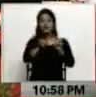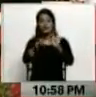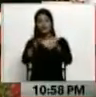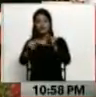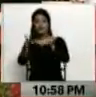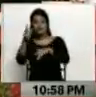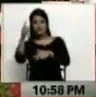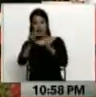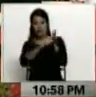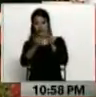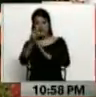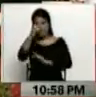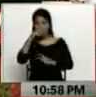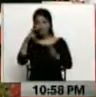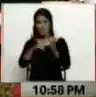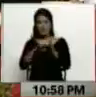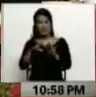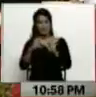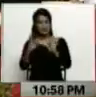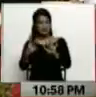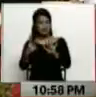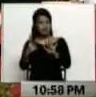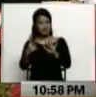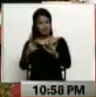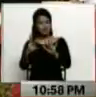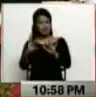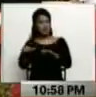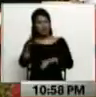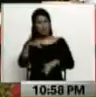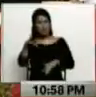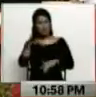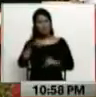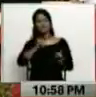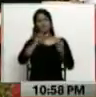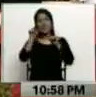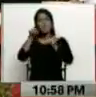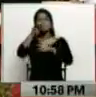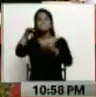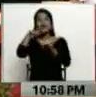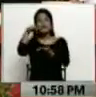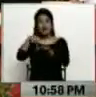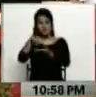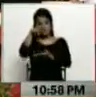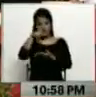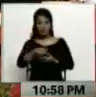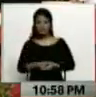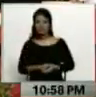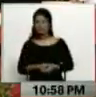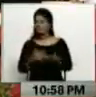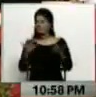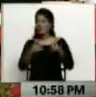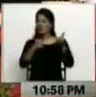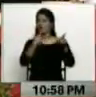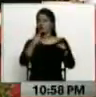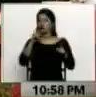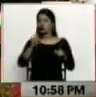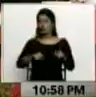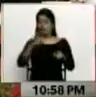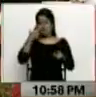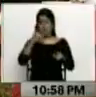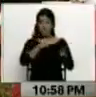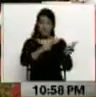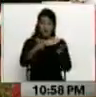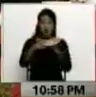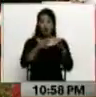abril buena fecha del 2017 en en biskin Boulevard en Miami Florida pretenden que